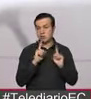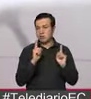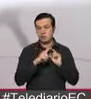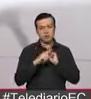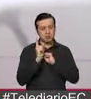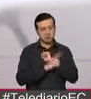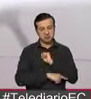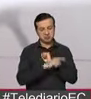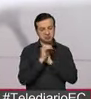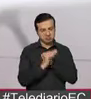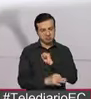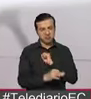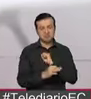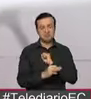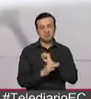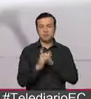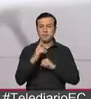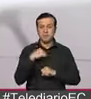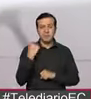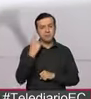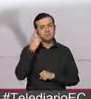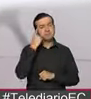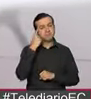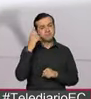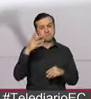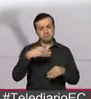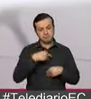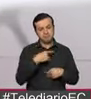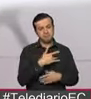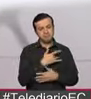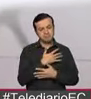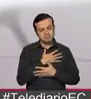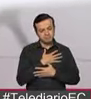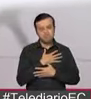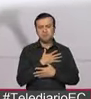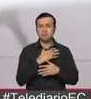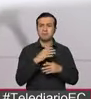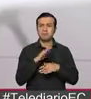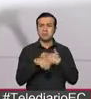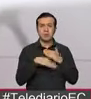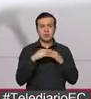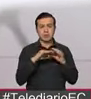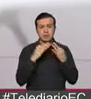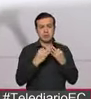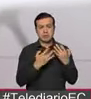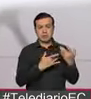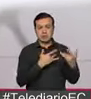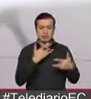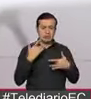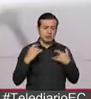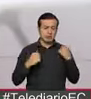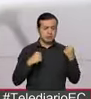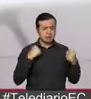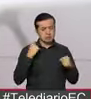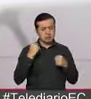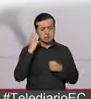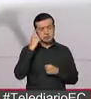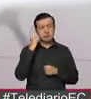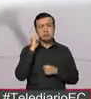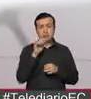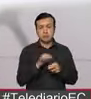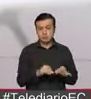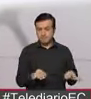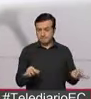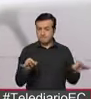para nosotros nos adherimos al sentimiento social que tiene de impotencia pero también creo que es necesario